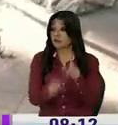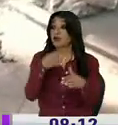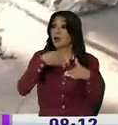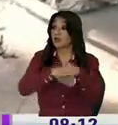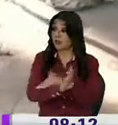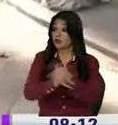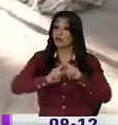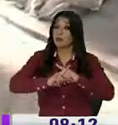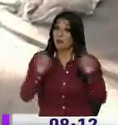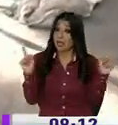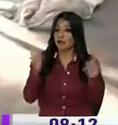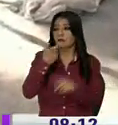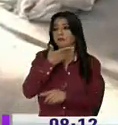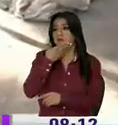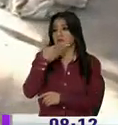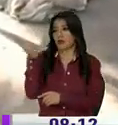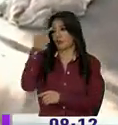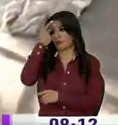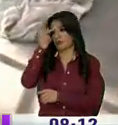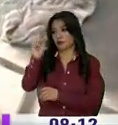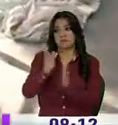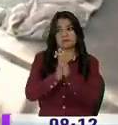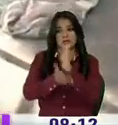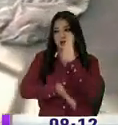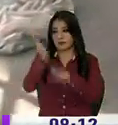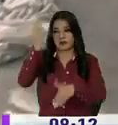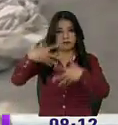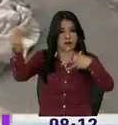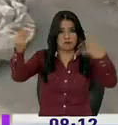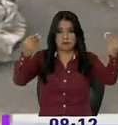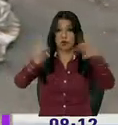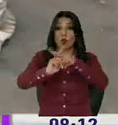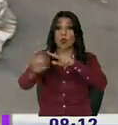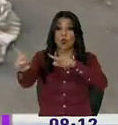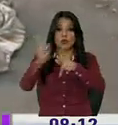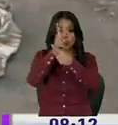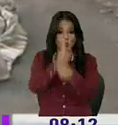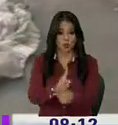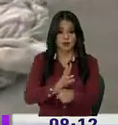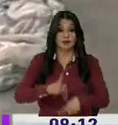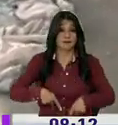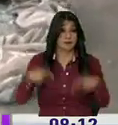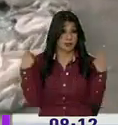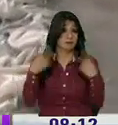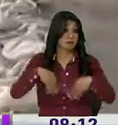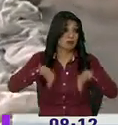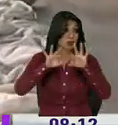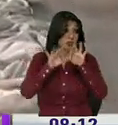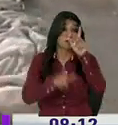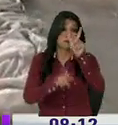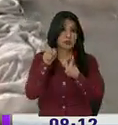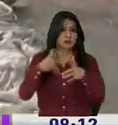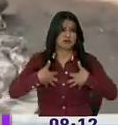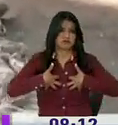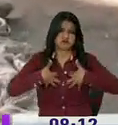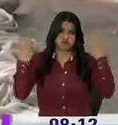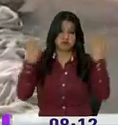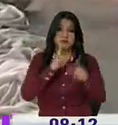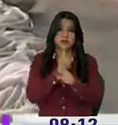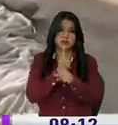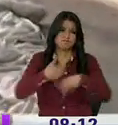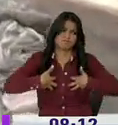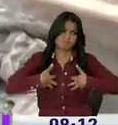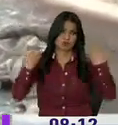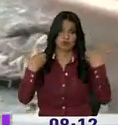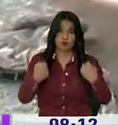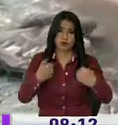hubo la decisión de pedirles que salgan para precautelar su integridad física, porque las personas que vinieron